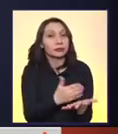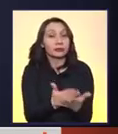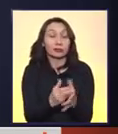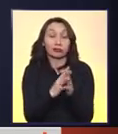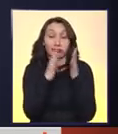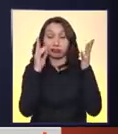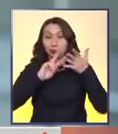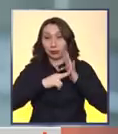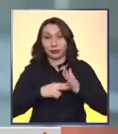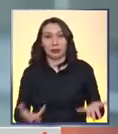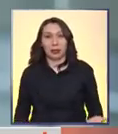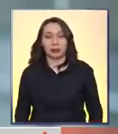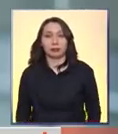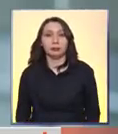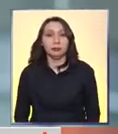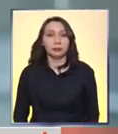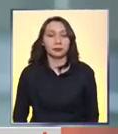problema.